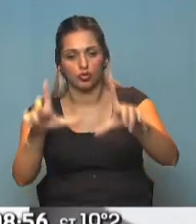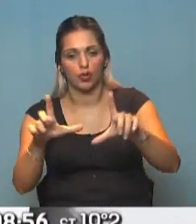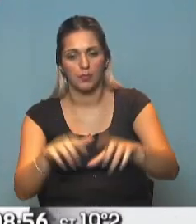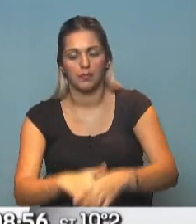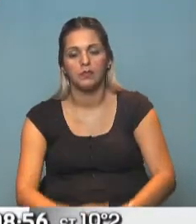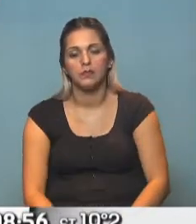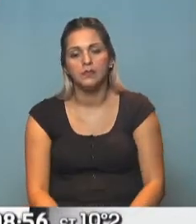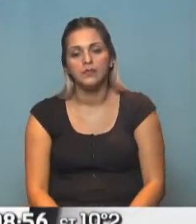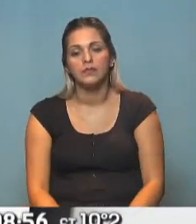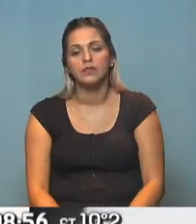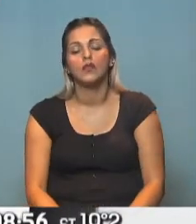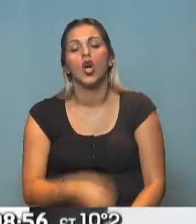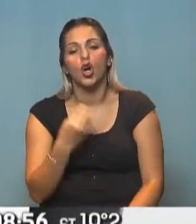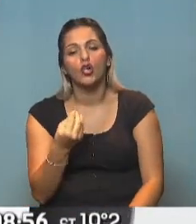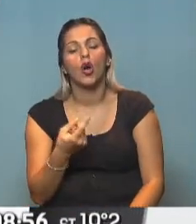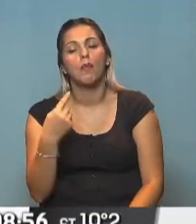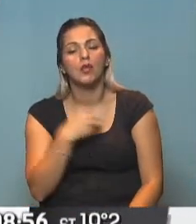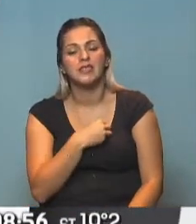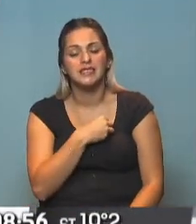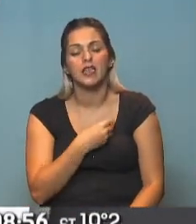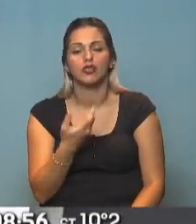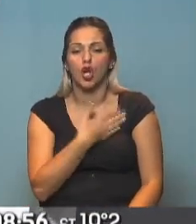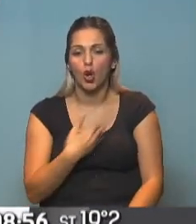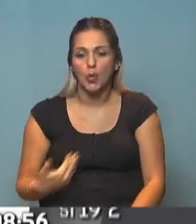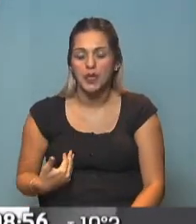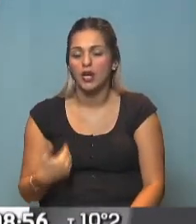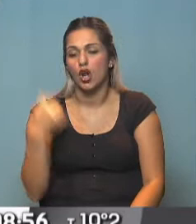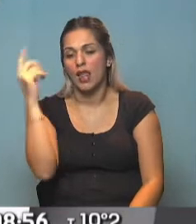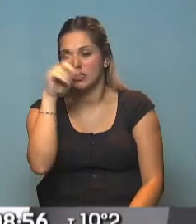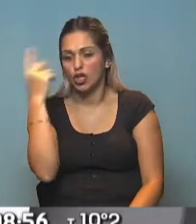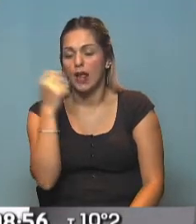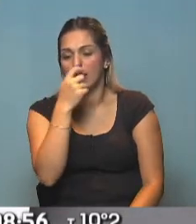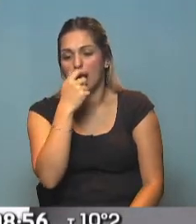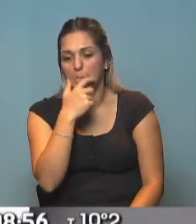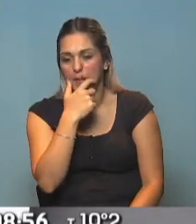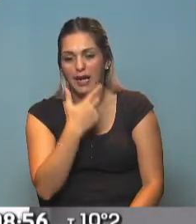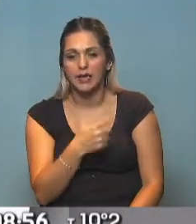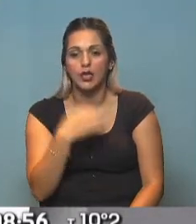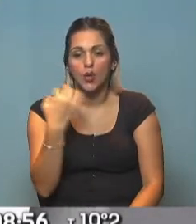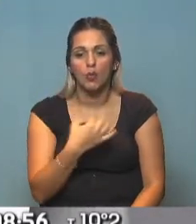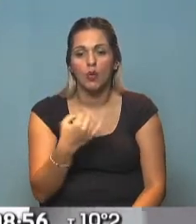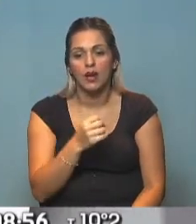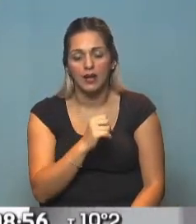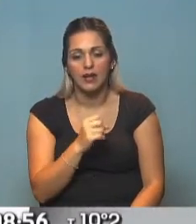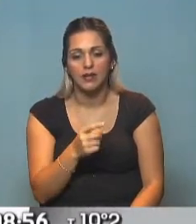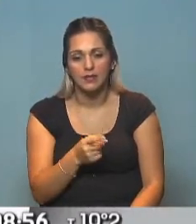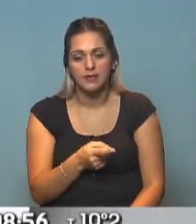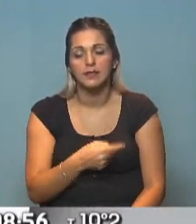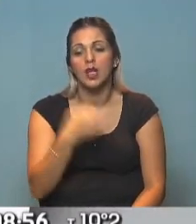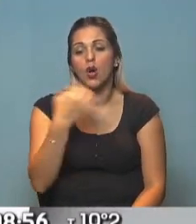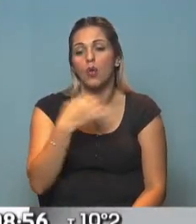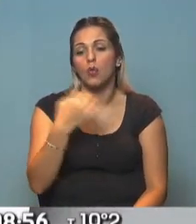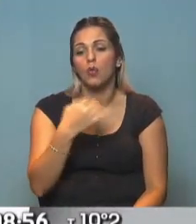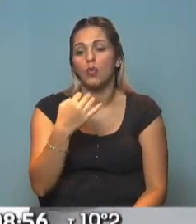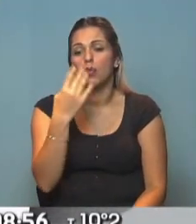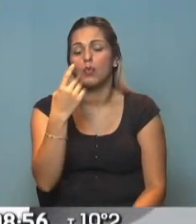que ver ahí está cómo evalúa usted la gestión del gobierno nacional de mauricio macri island muy buena el 14 atendió como la